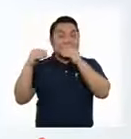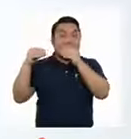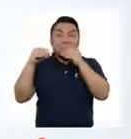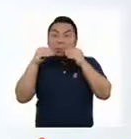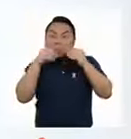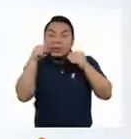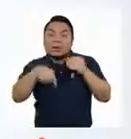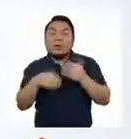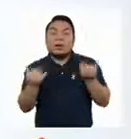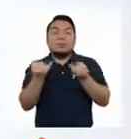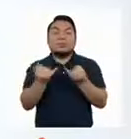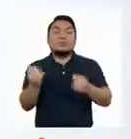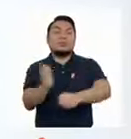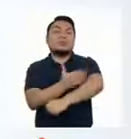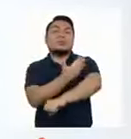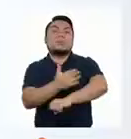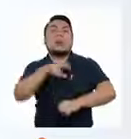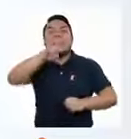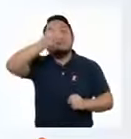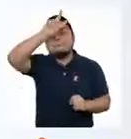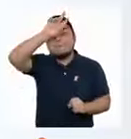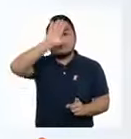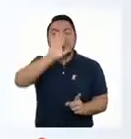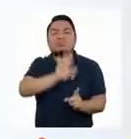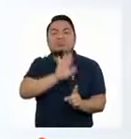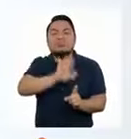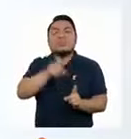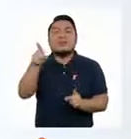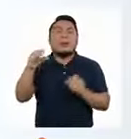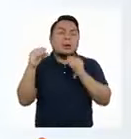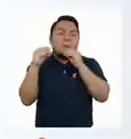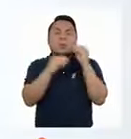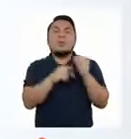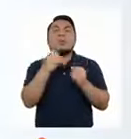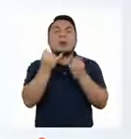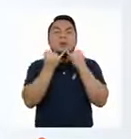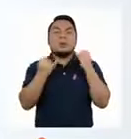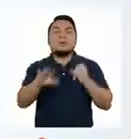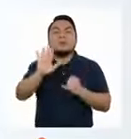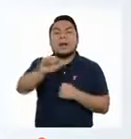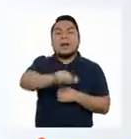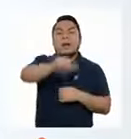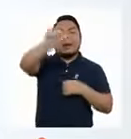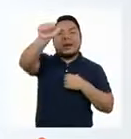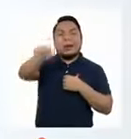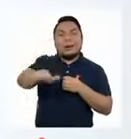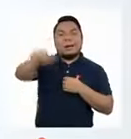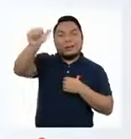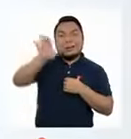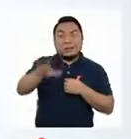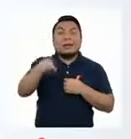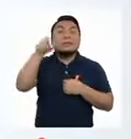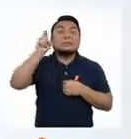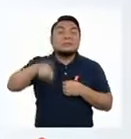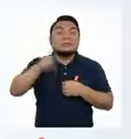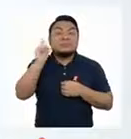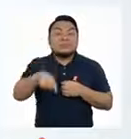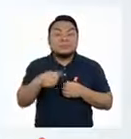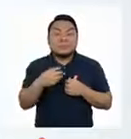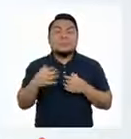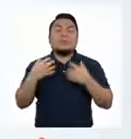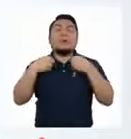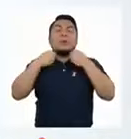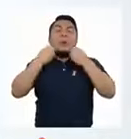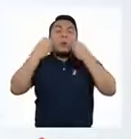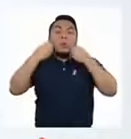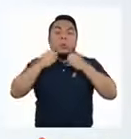es un instrumento peruano. Es un instrumento andino. Como han visto, se necesita del aire de nuestros pulmones